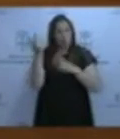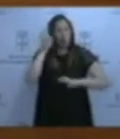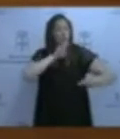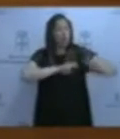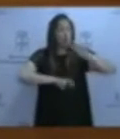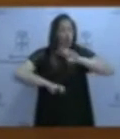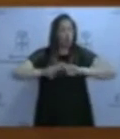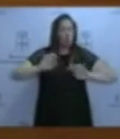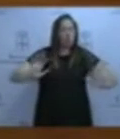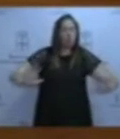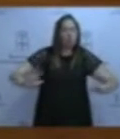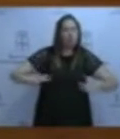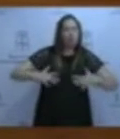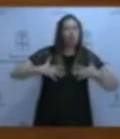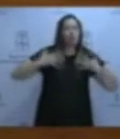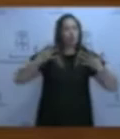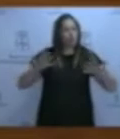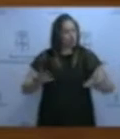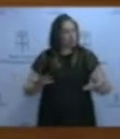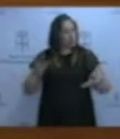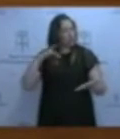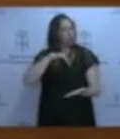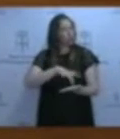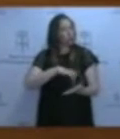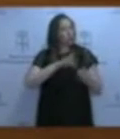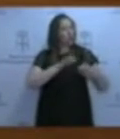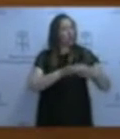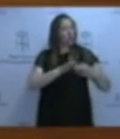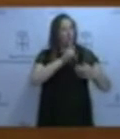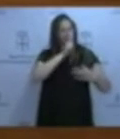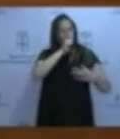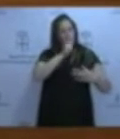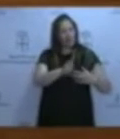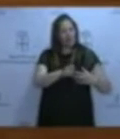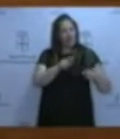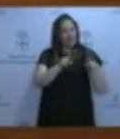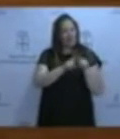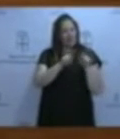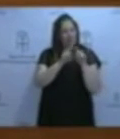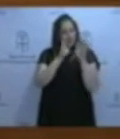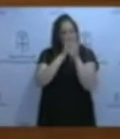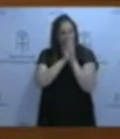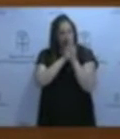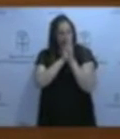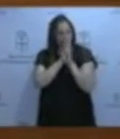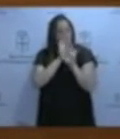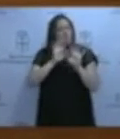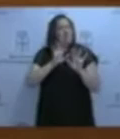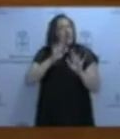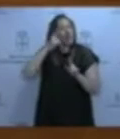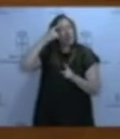y, oh sorpresa ahí, cuando encontramos al Partido Socialista durmiendo a la sombra del mismo árbol,